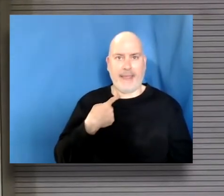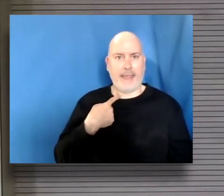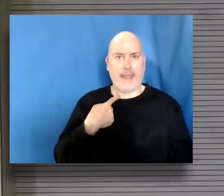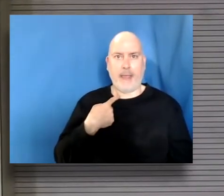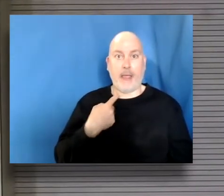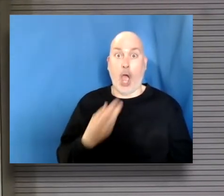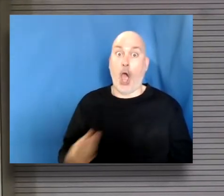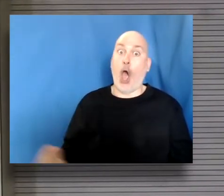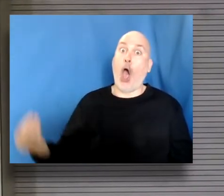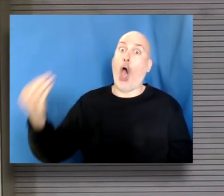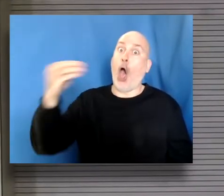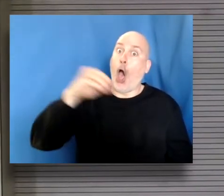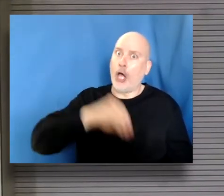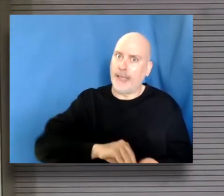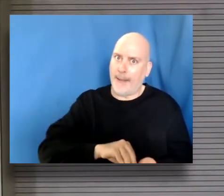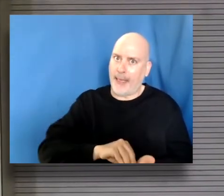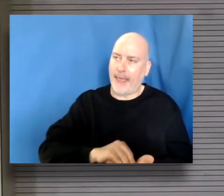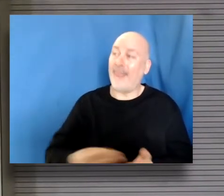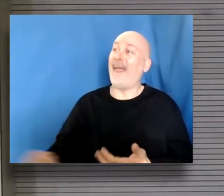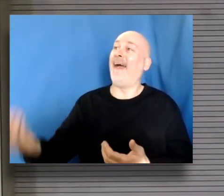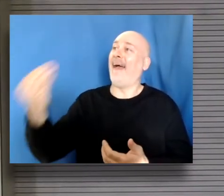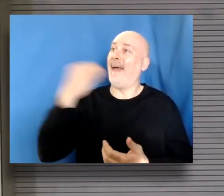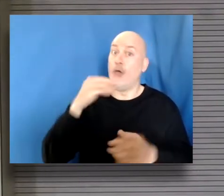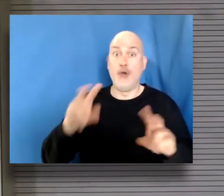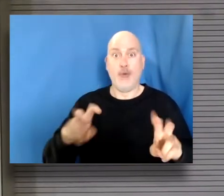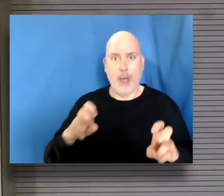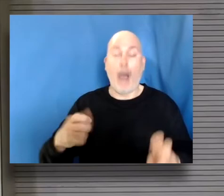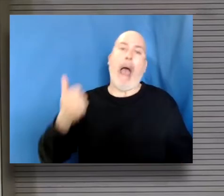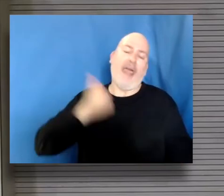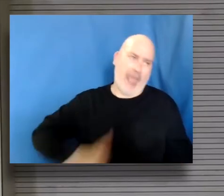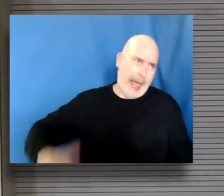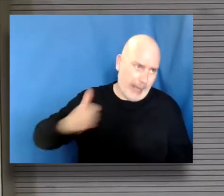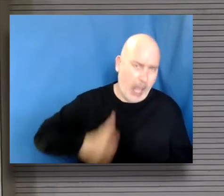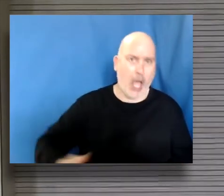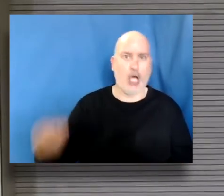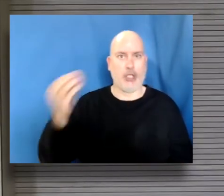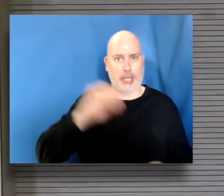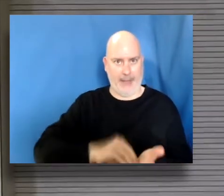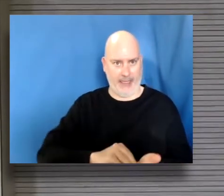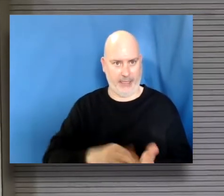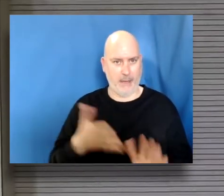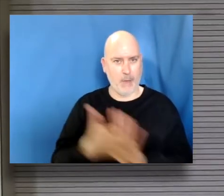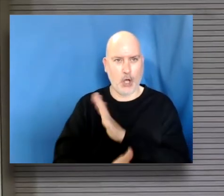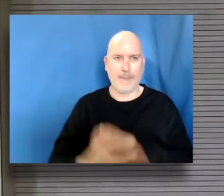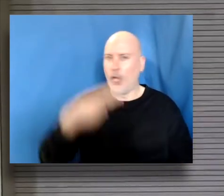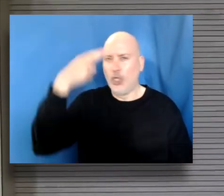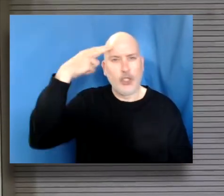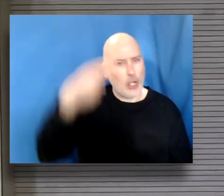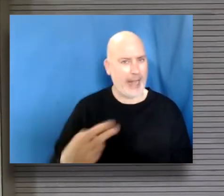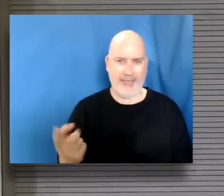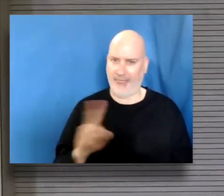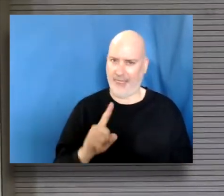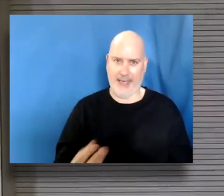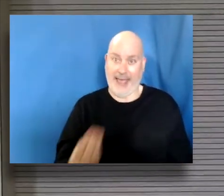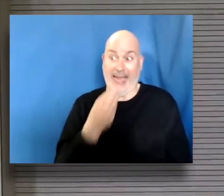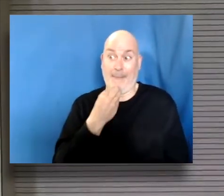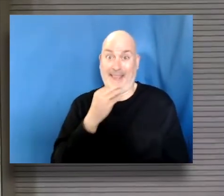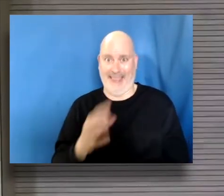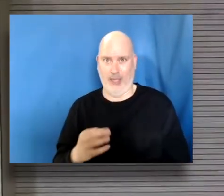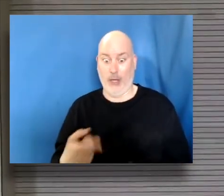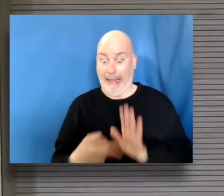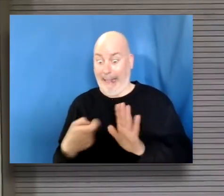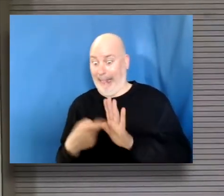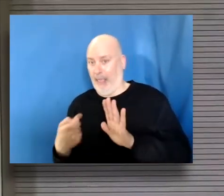vuelve a aparecer la clínica de las diarreas, pero es por una mala tolerancia a la alimentación que vamos